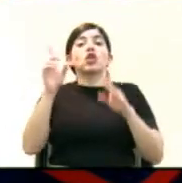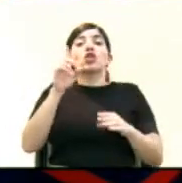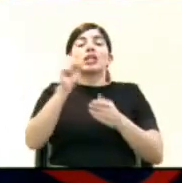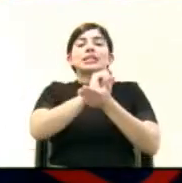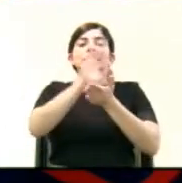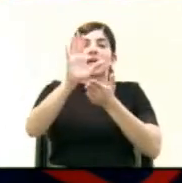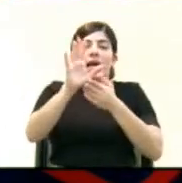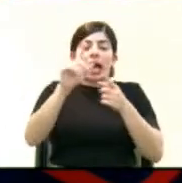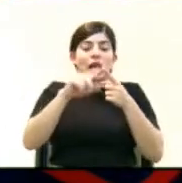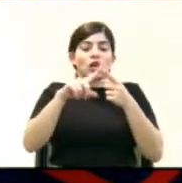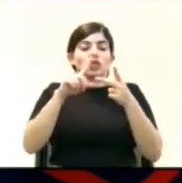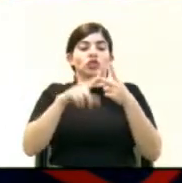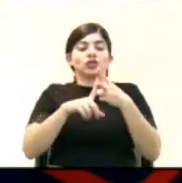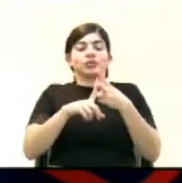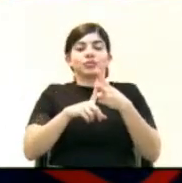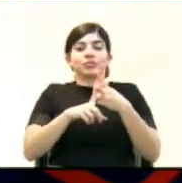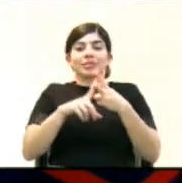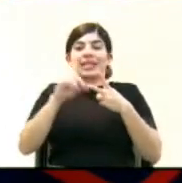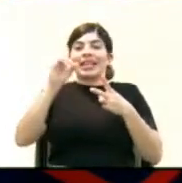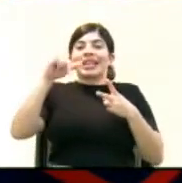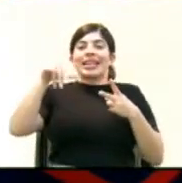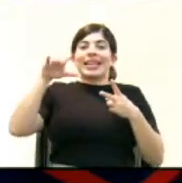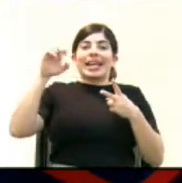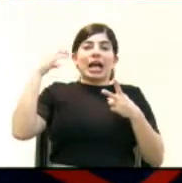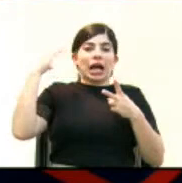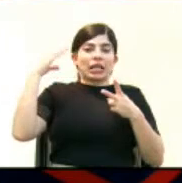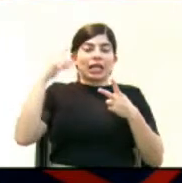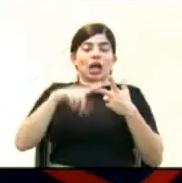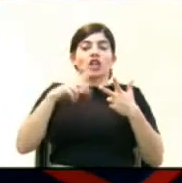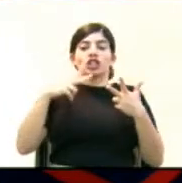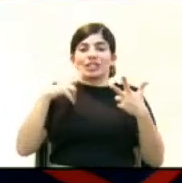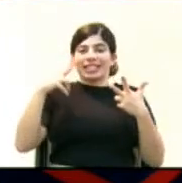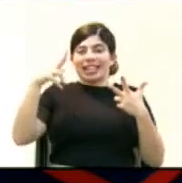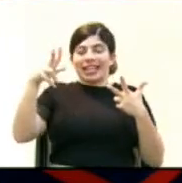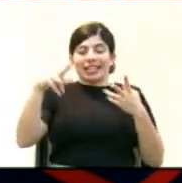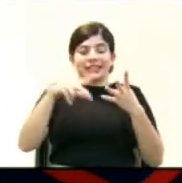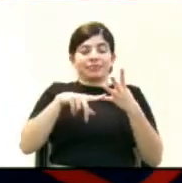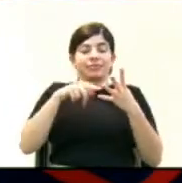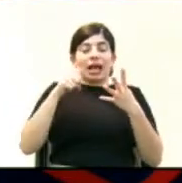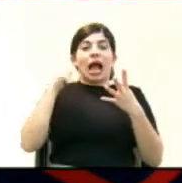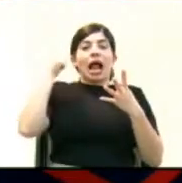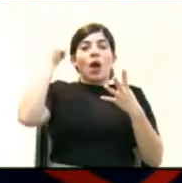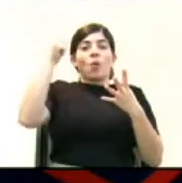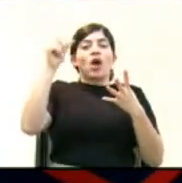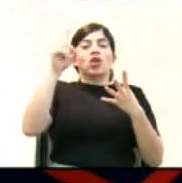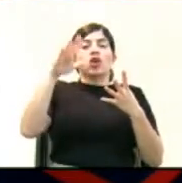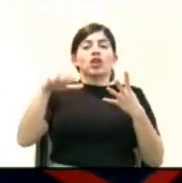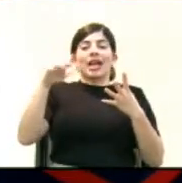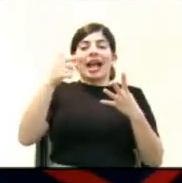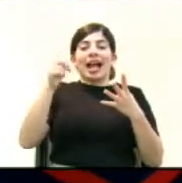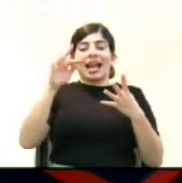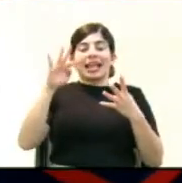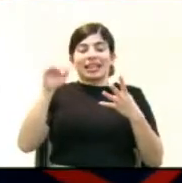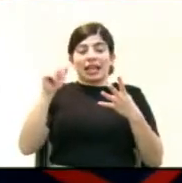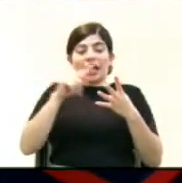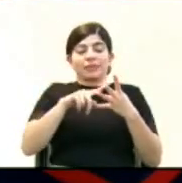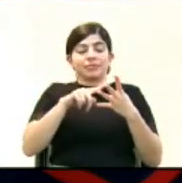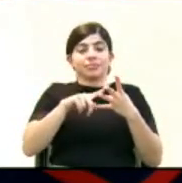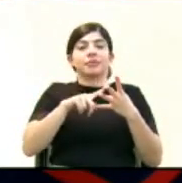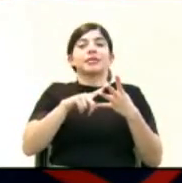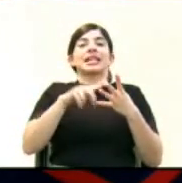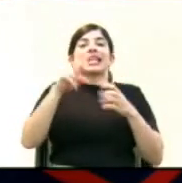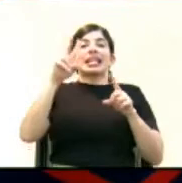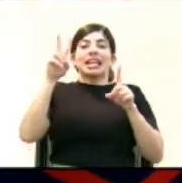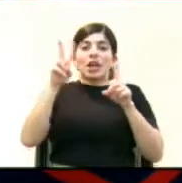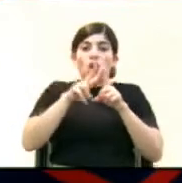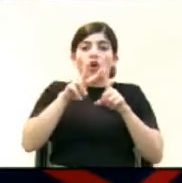como San Carlos, en el dique de Cartago, en Los Chiles, en Alajuela, en La Garita, en la mansión de Nicoya, en las juntas de